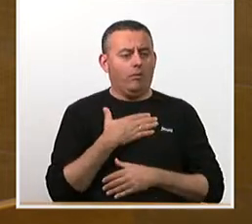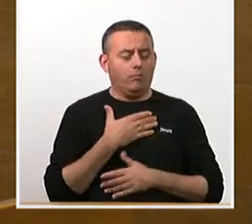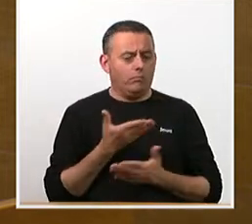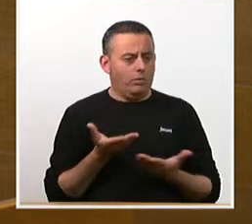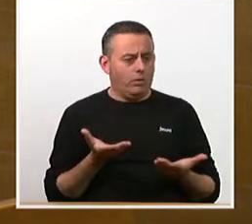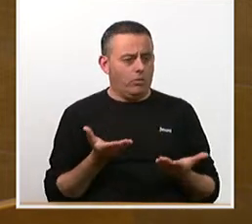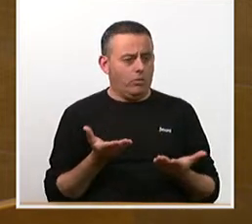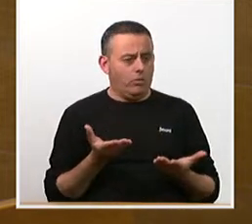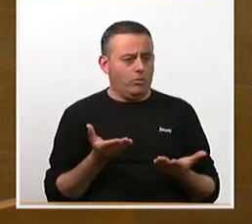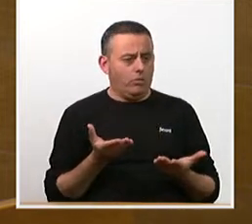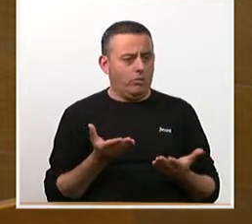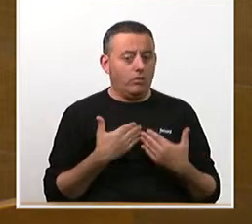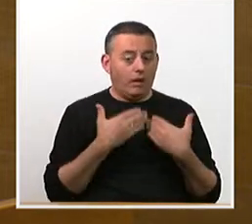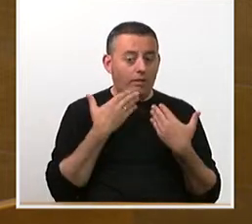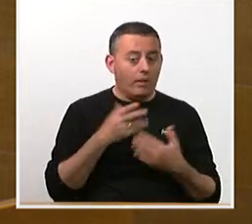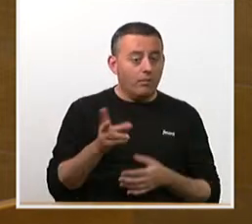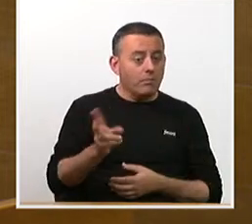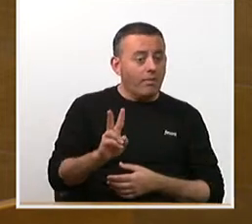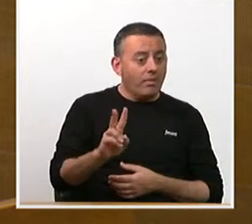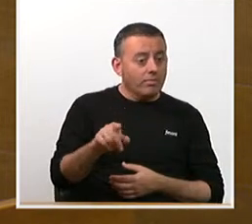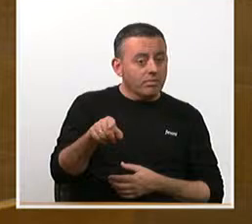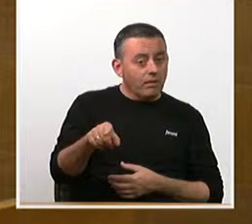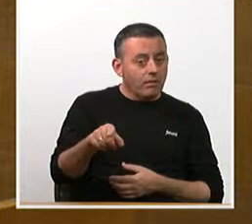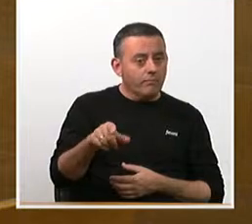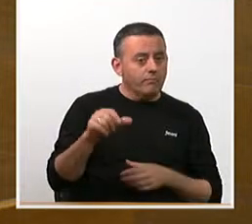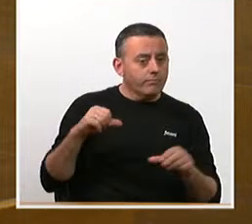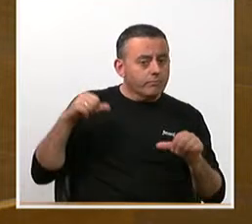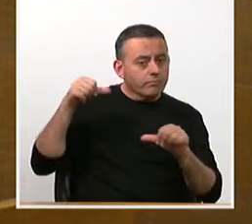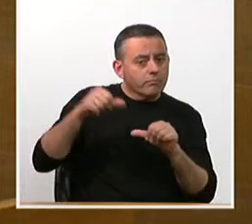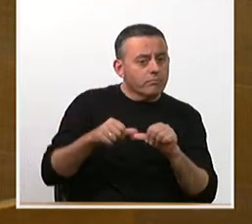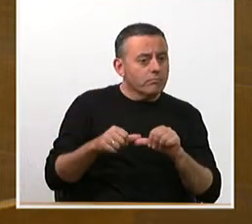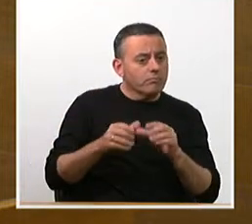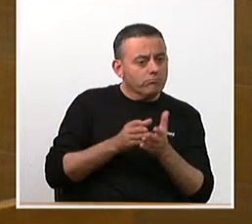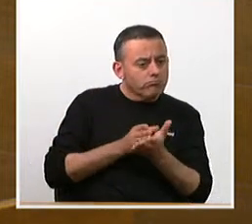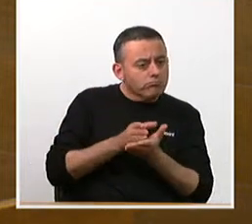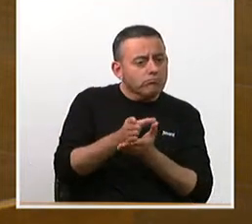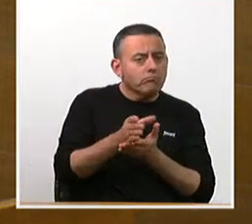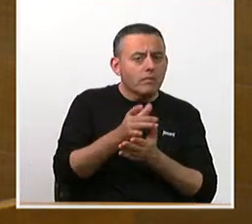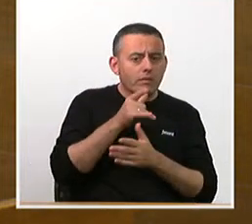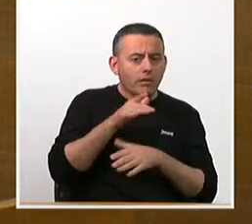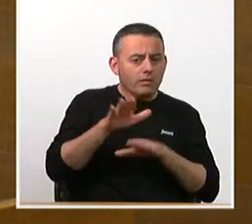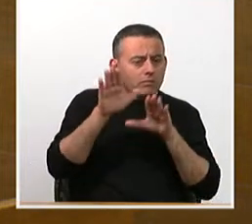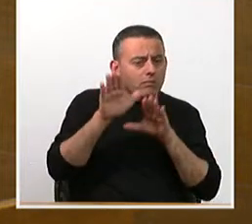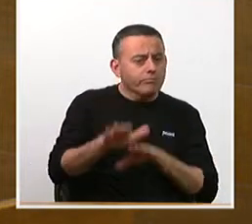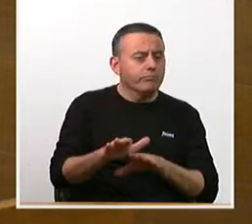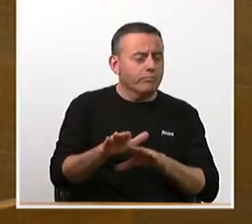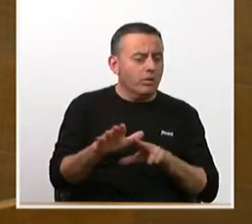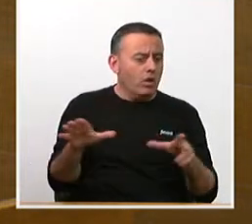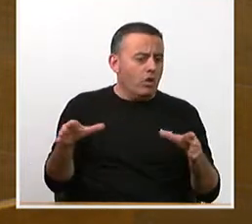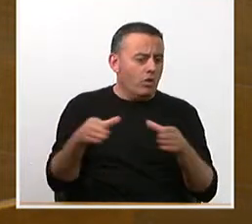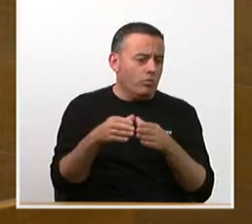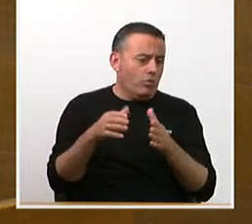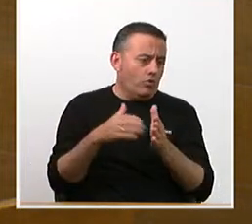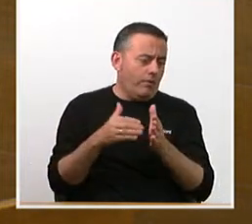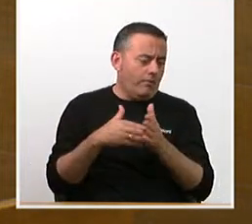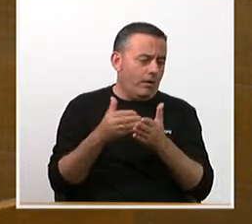comprom de person con una tror del Valencia